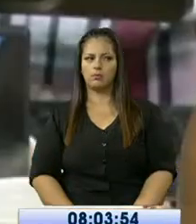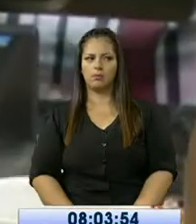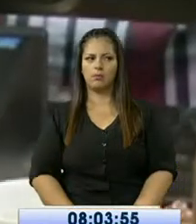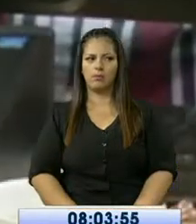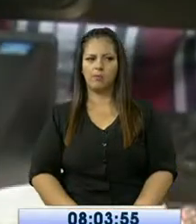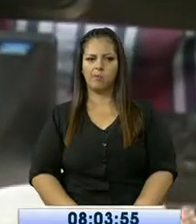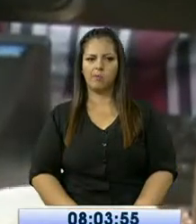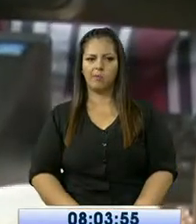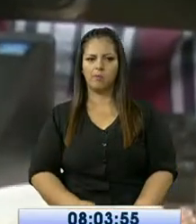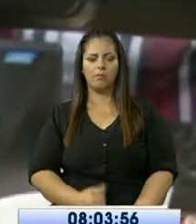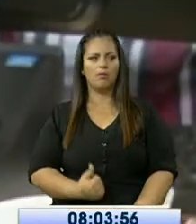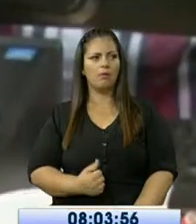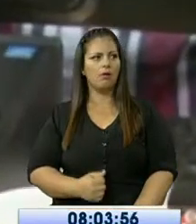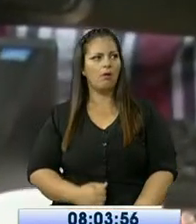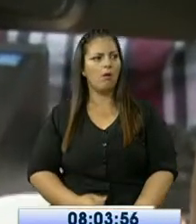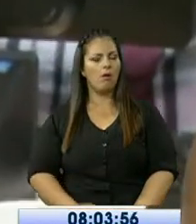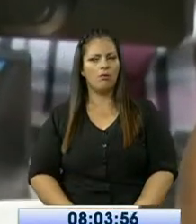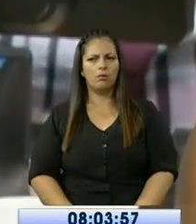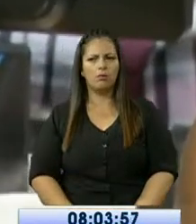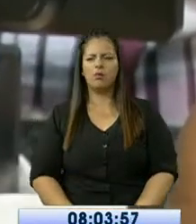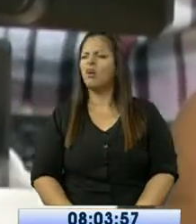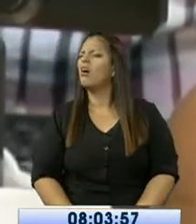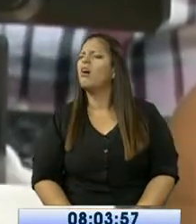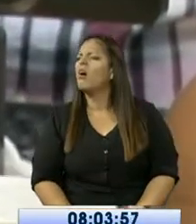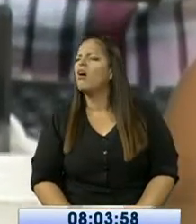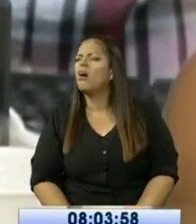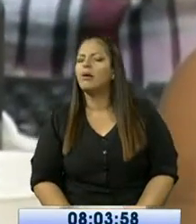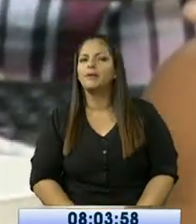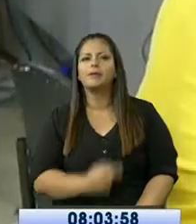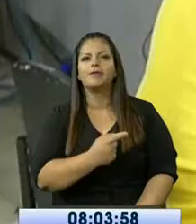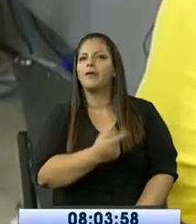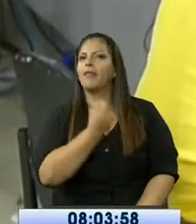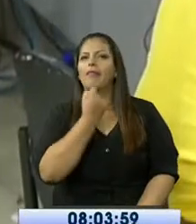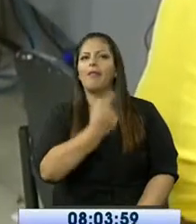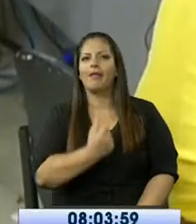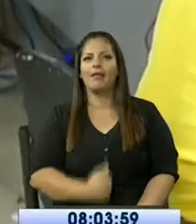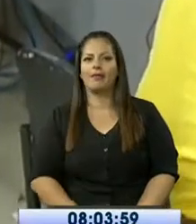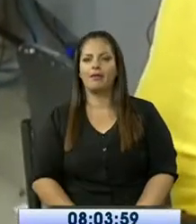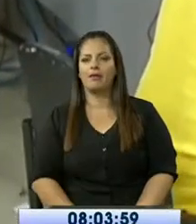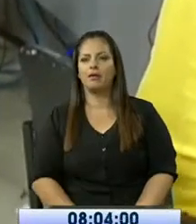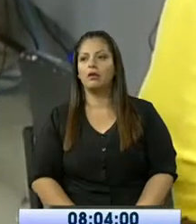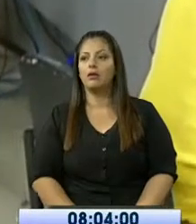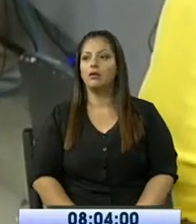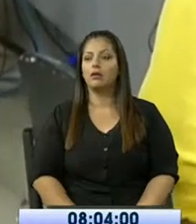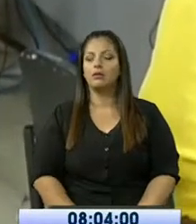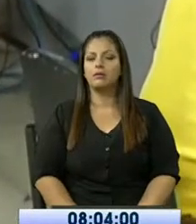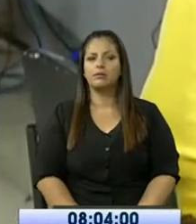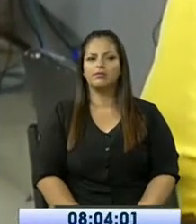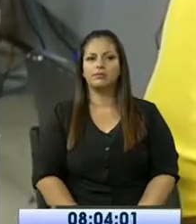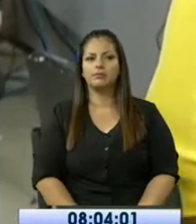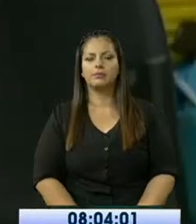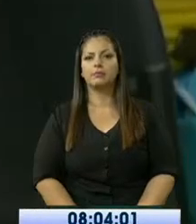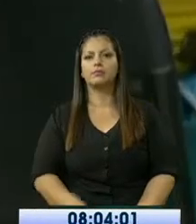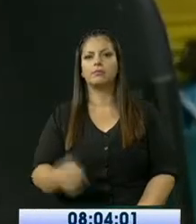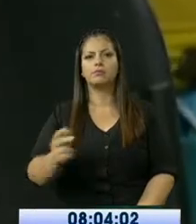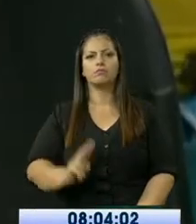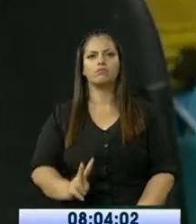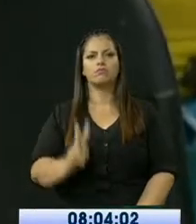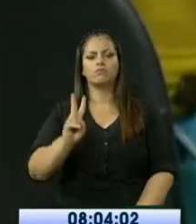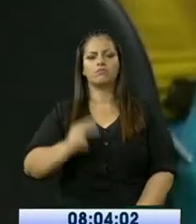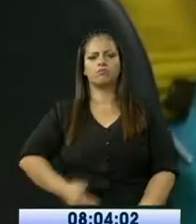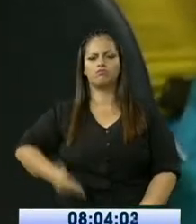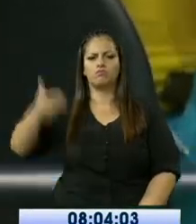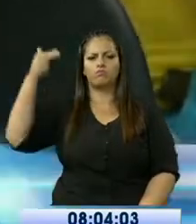afuera. Tal vez hubiera permitido que se lleven lo que ellos buscaban, pero cuando escuchó que lo amenazaron de muerte, la